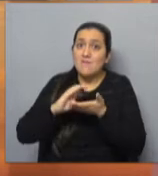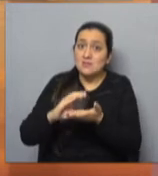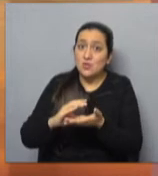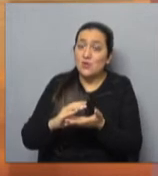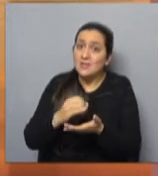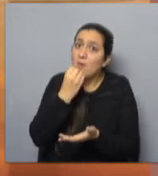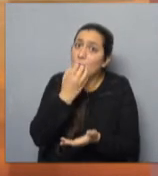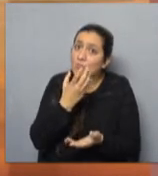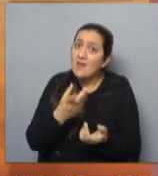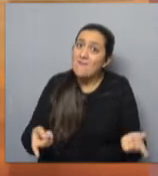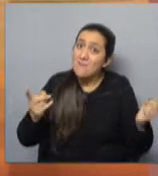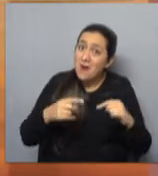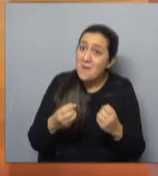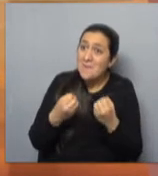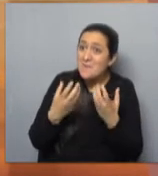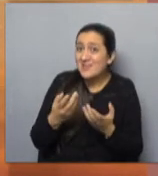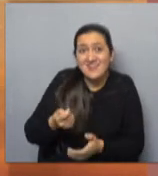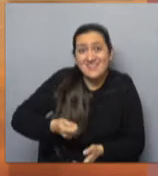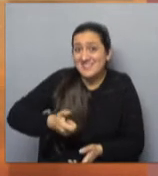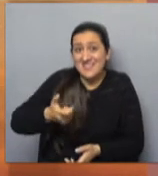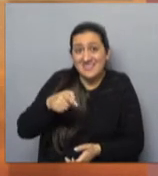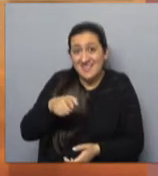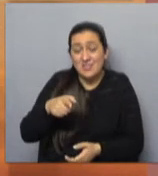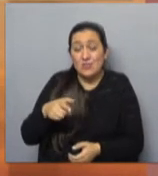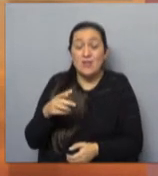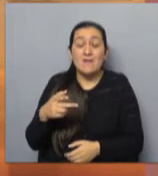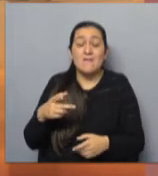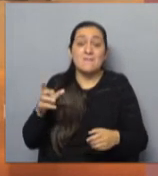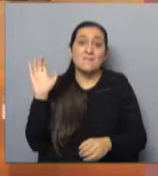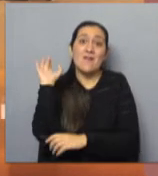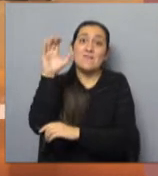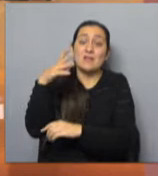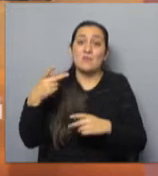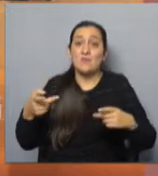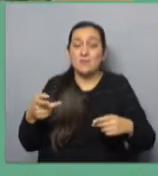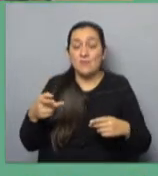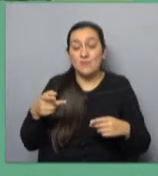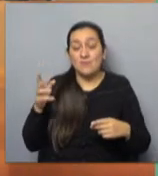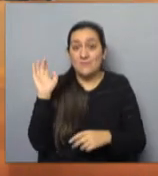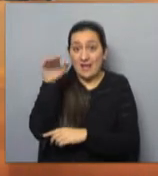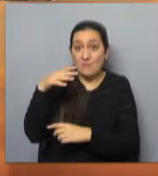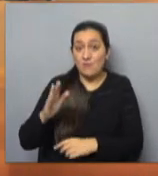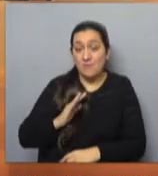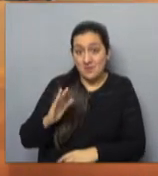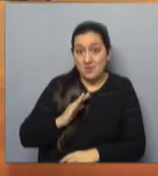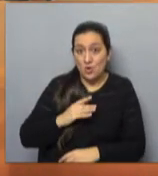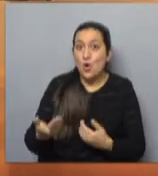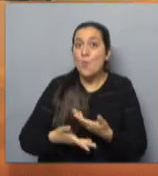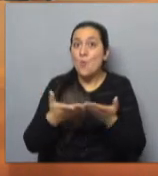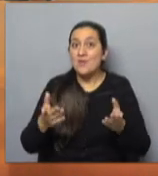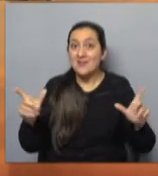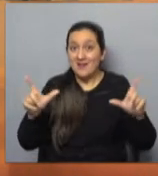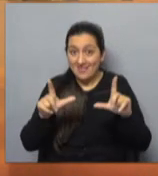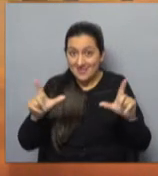vuelve porque haces reciente esta explosión del básquetbol femenino lo pasa la tele entonces también eso supongo que tiene su repercusión